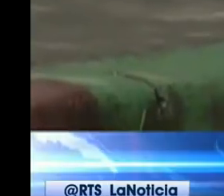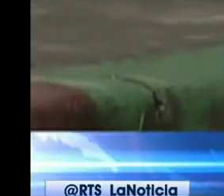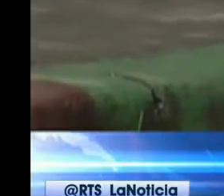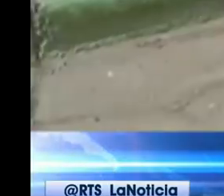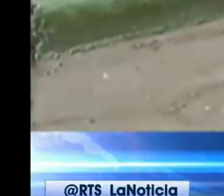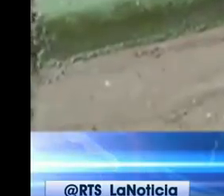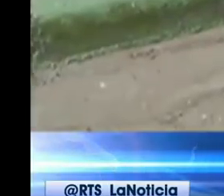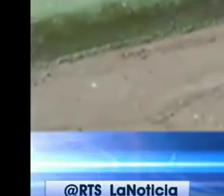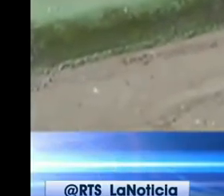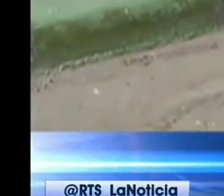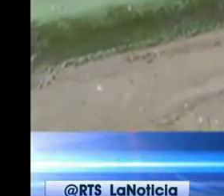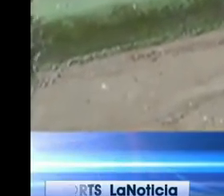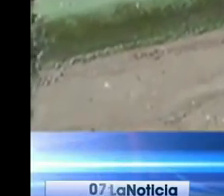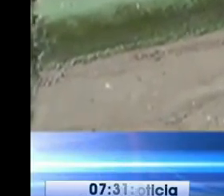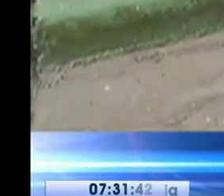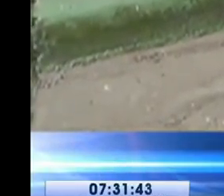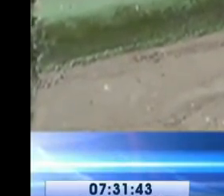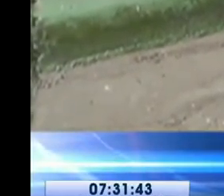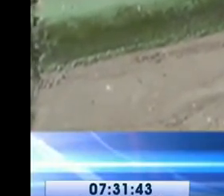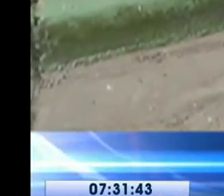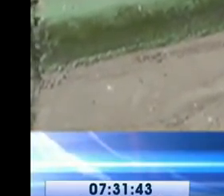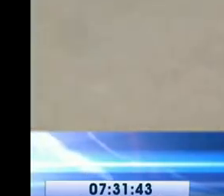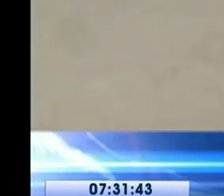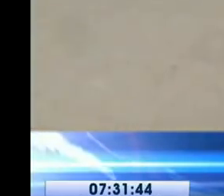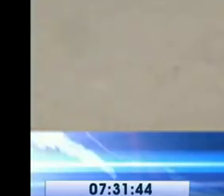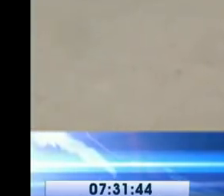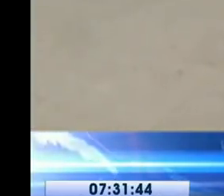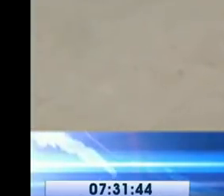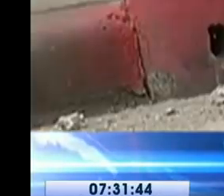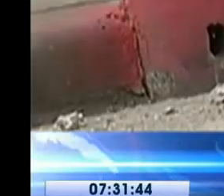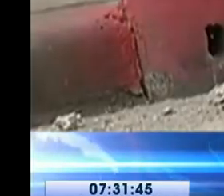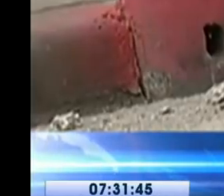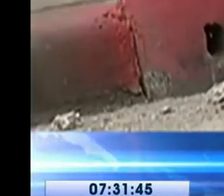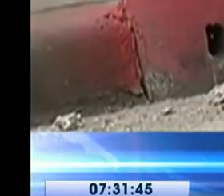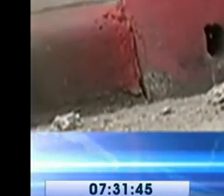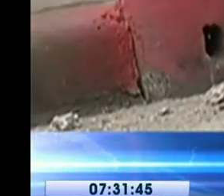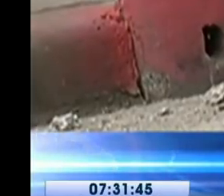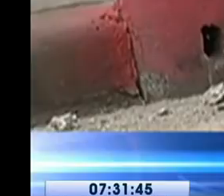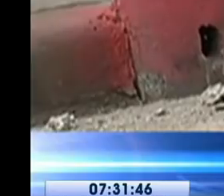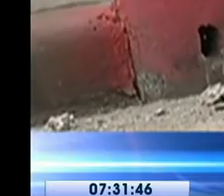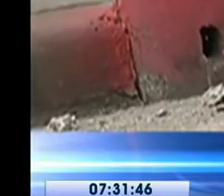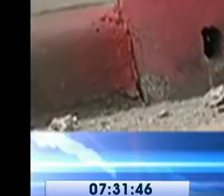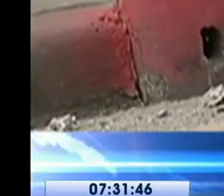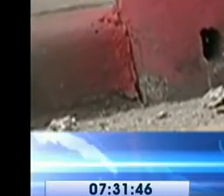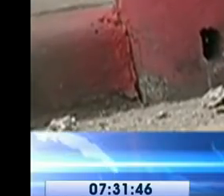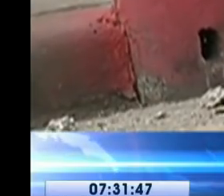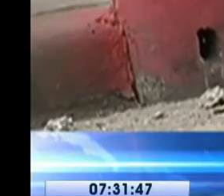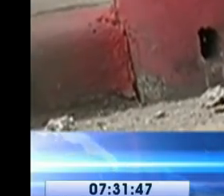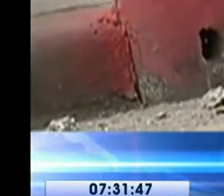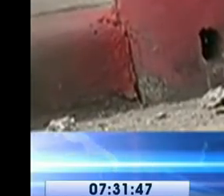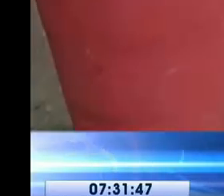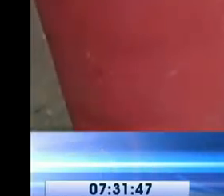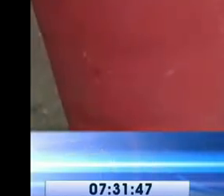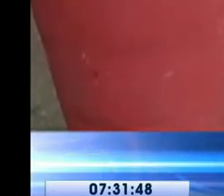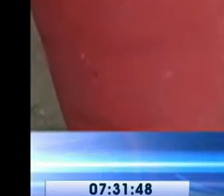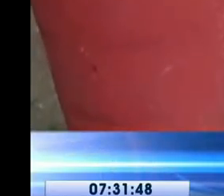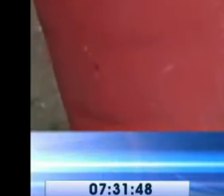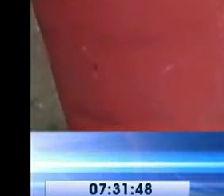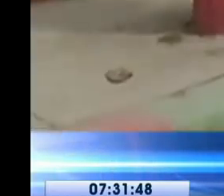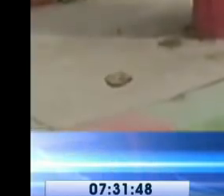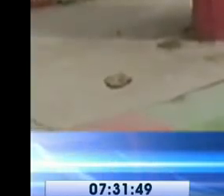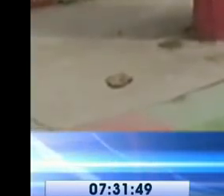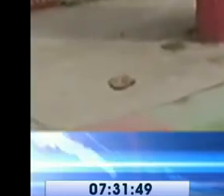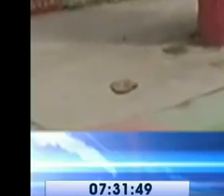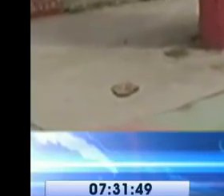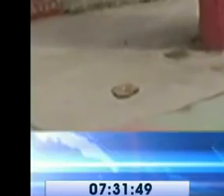informativo, CENEL realizará los arreglos de los postes dañados en un populoso sector.